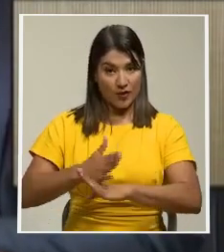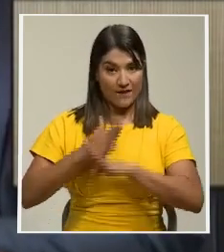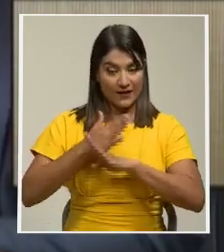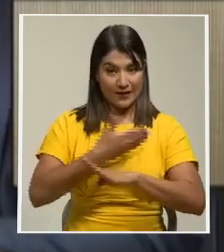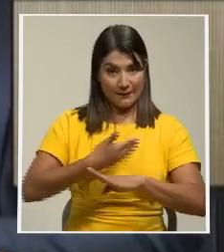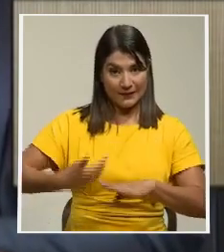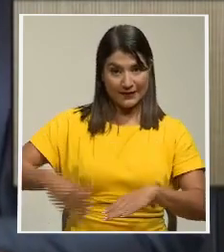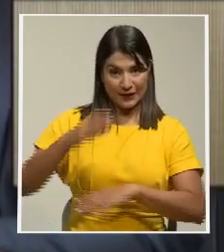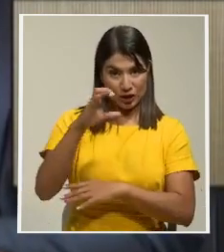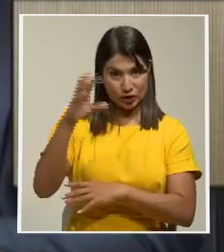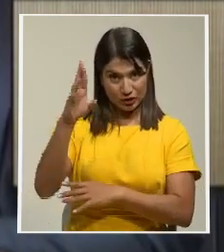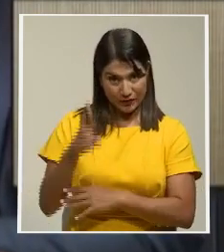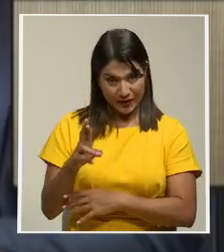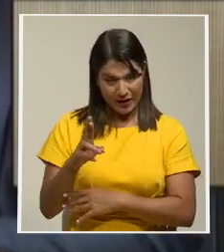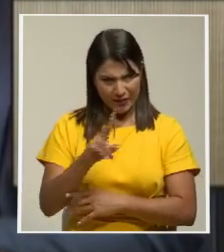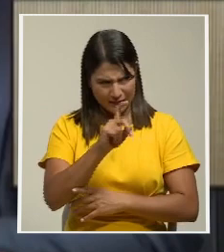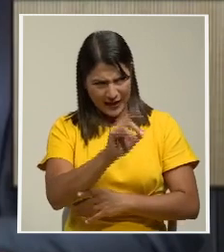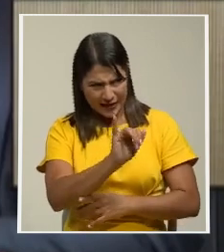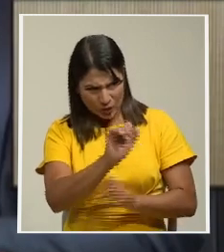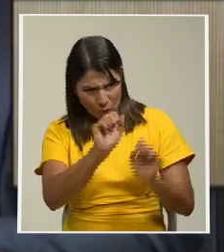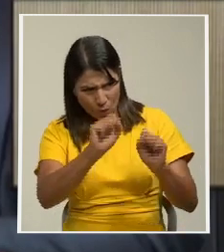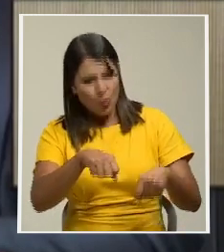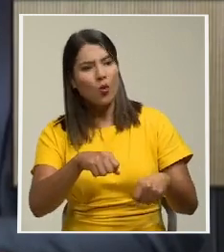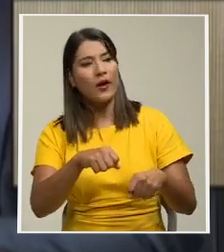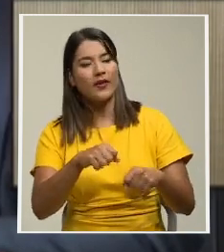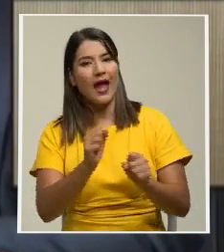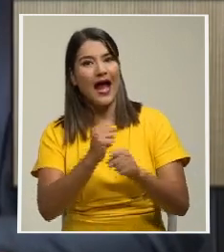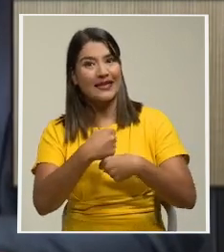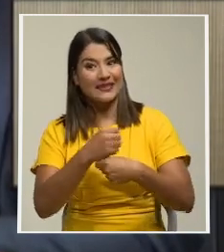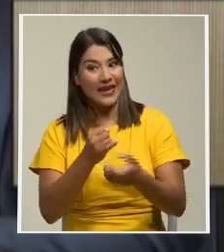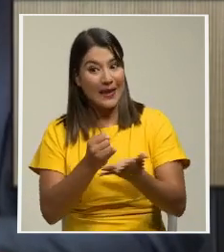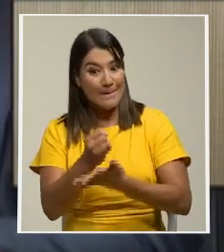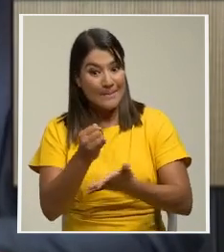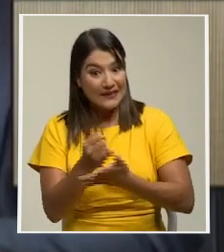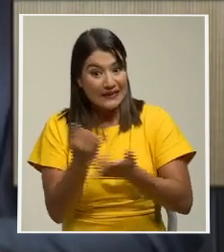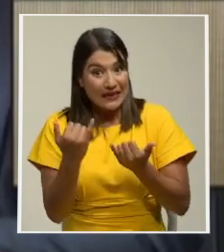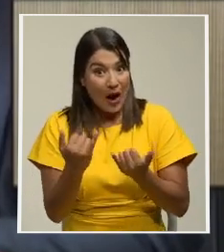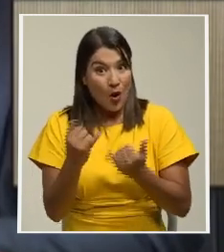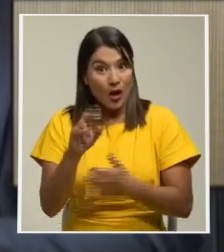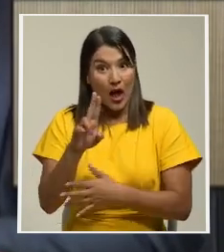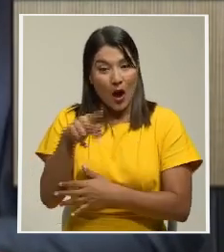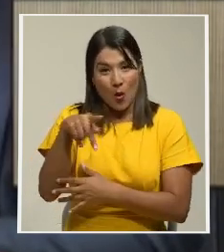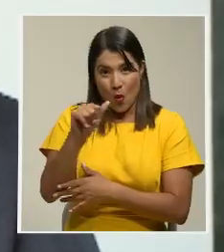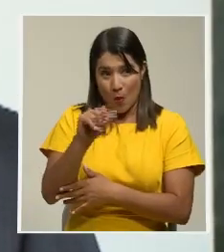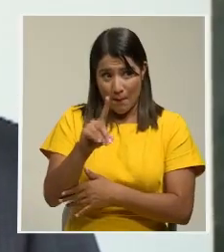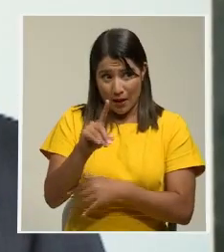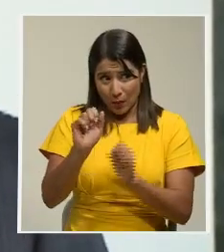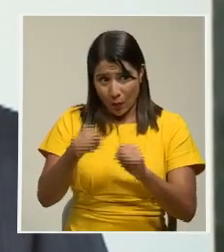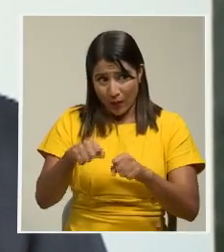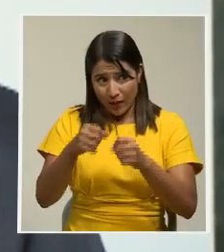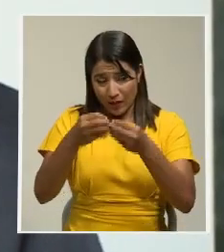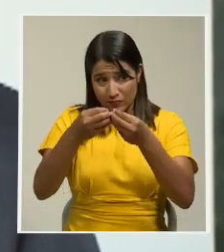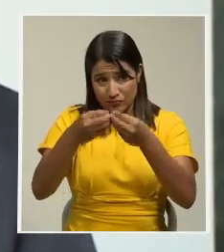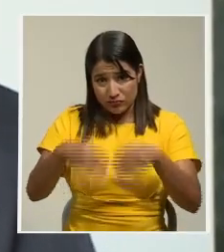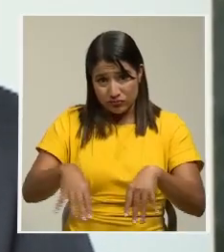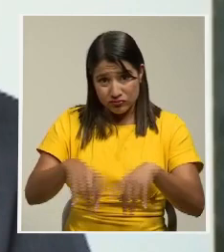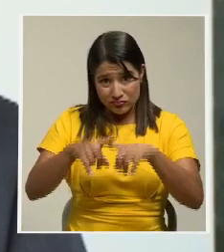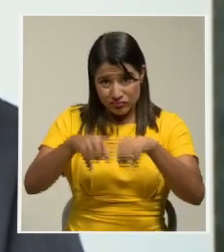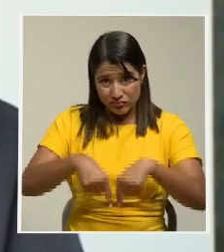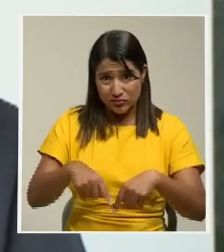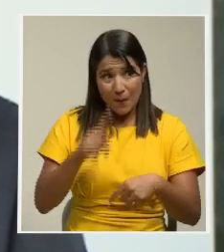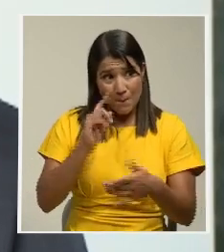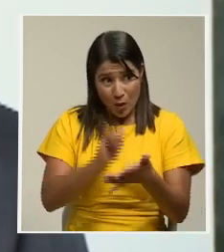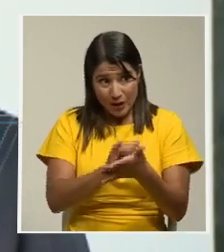sobre si esto podría entorpecer la investigación judicial que se lleva a cabo por el caso de la UPAD. Nosotros consideramos que